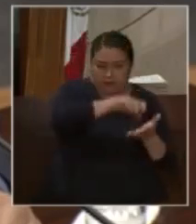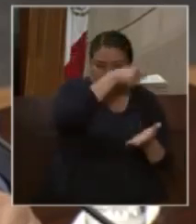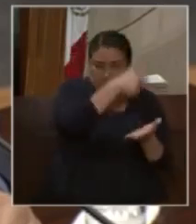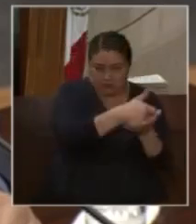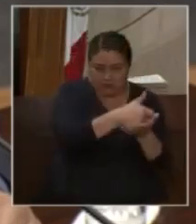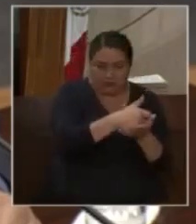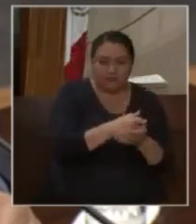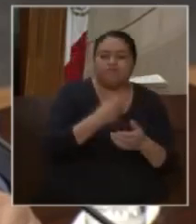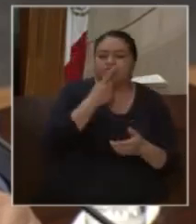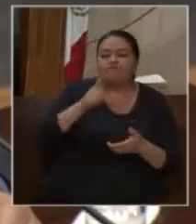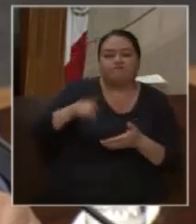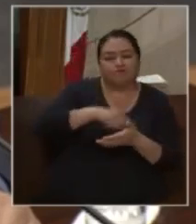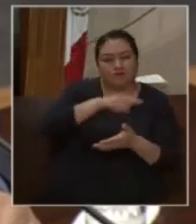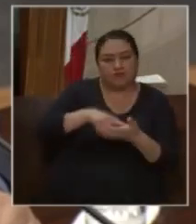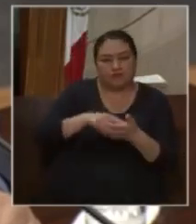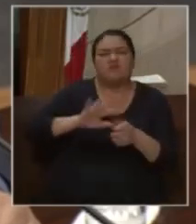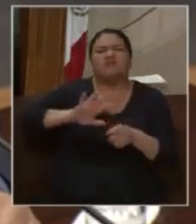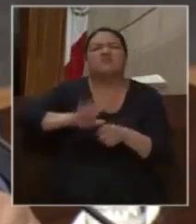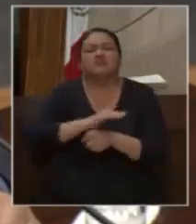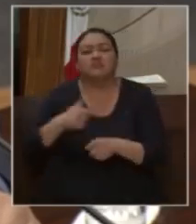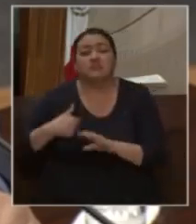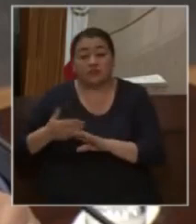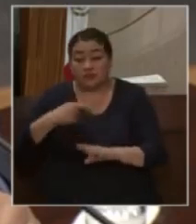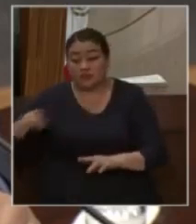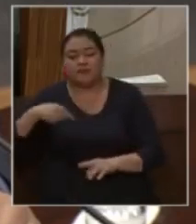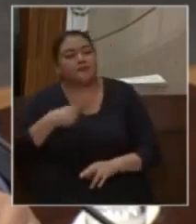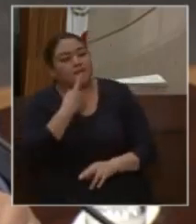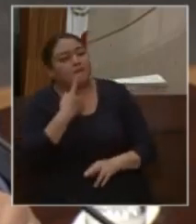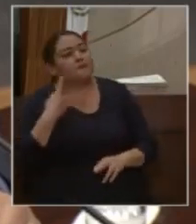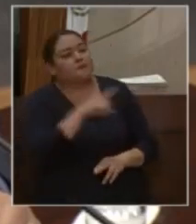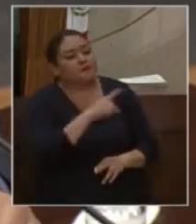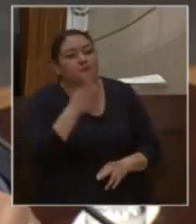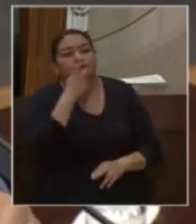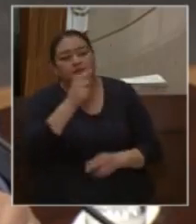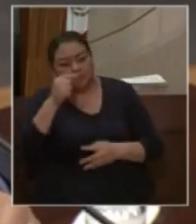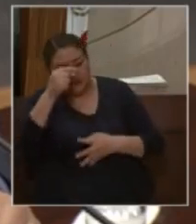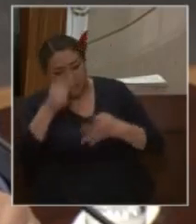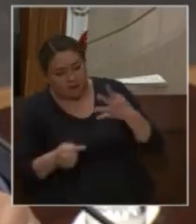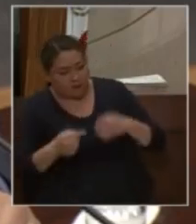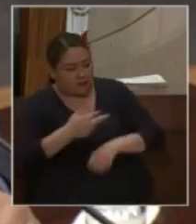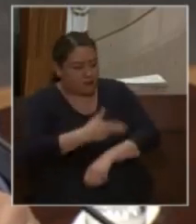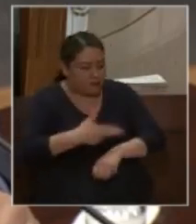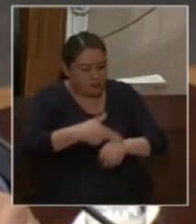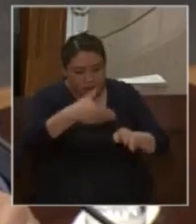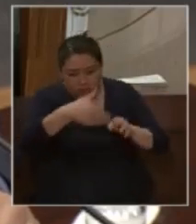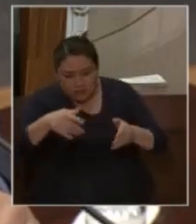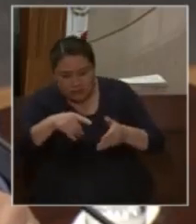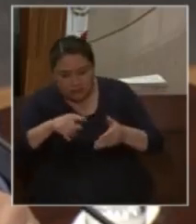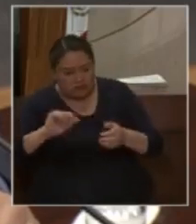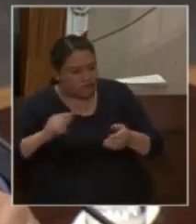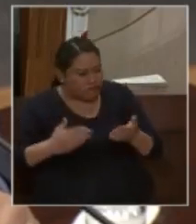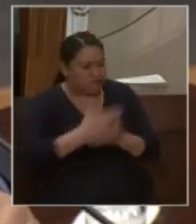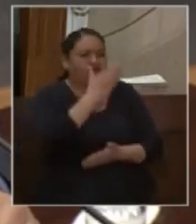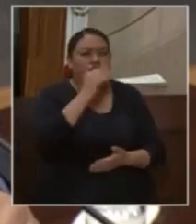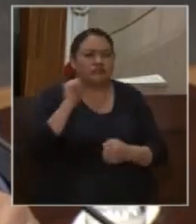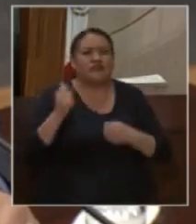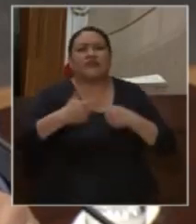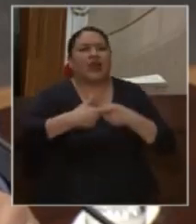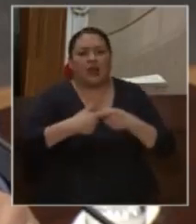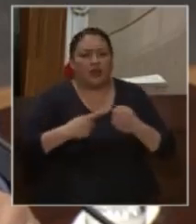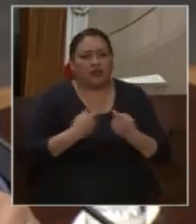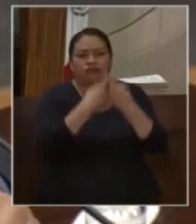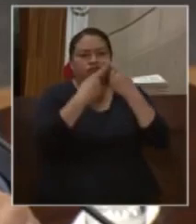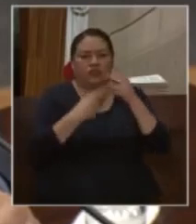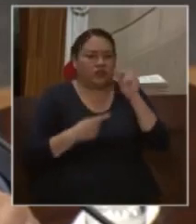desechó su demanda por considerar que las irregularidades planteadas no eran determinantes para el proceso o para el resultado de la votación. En cuanto al